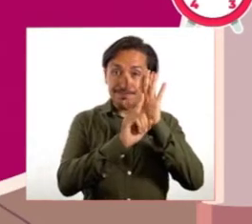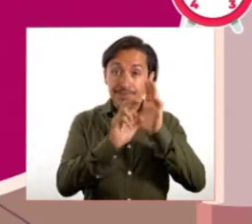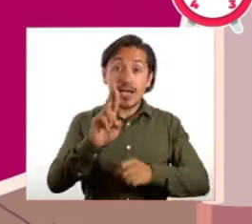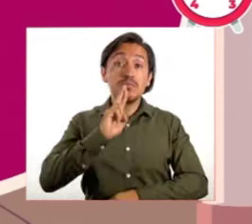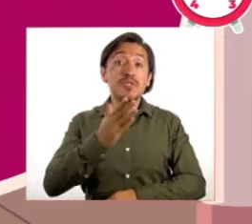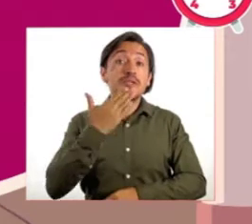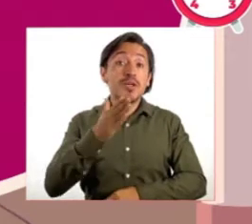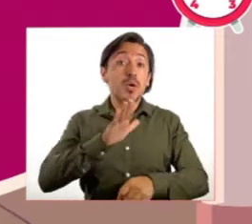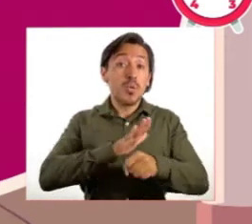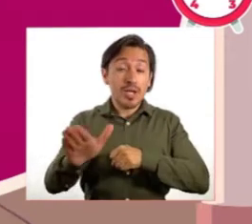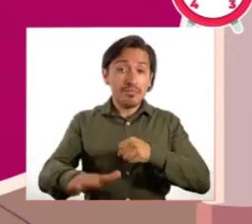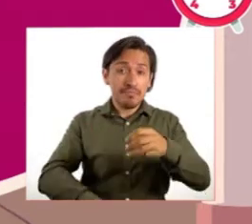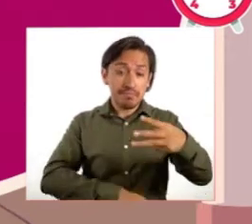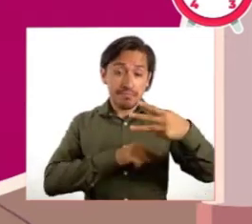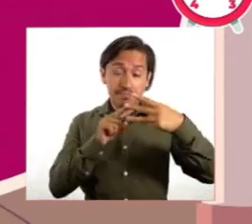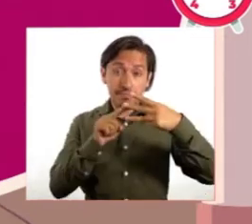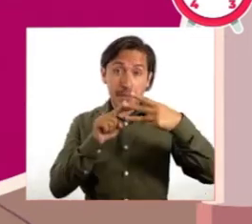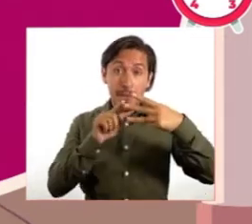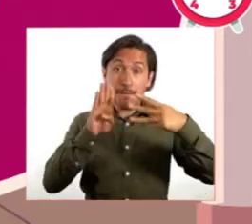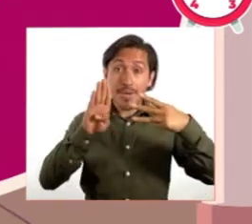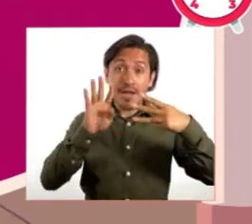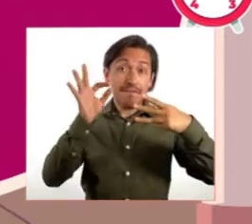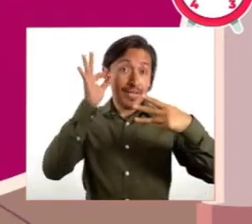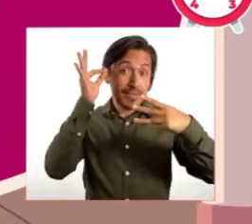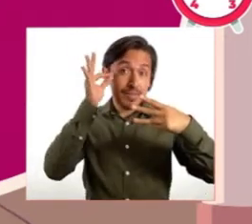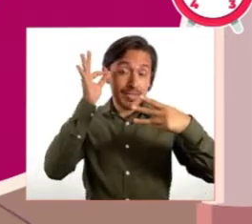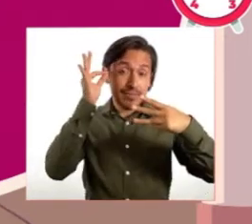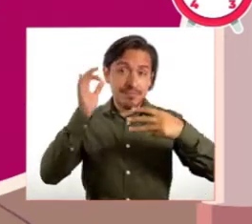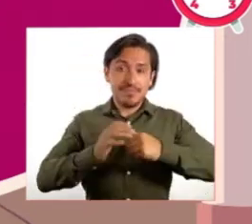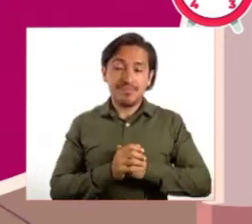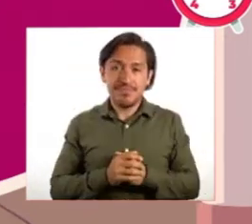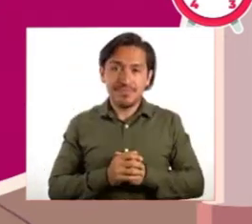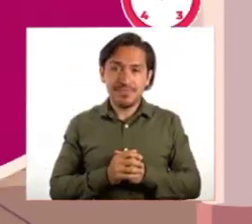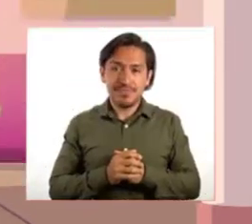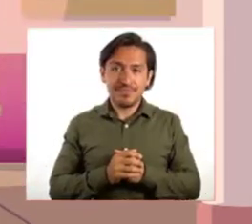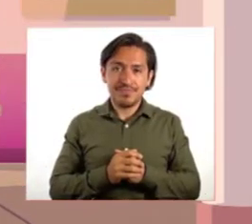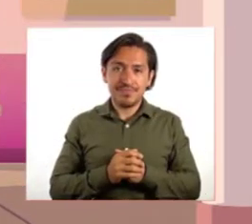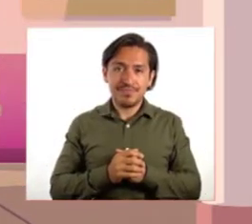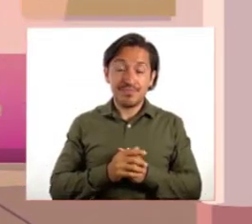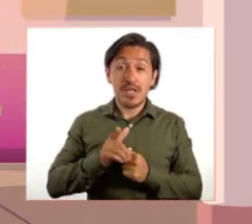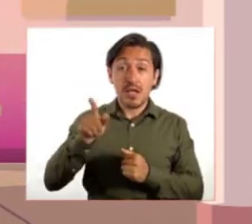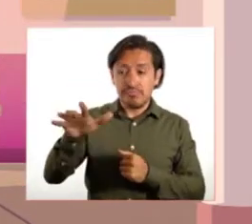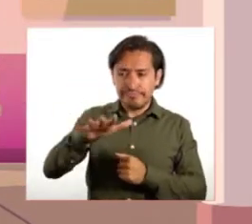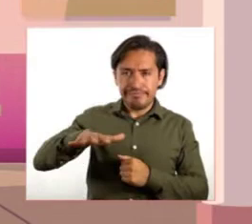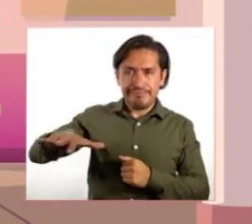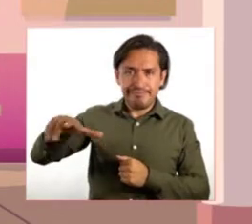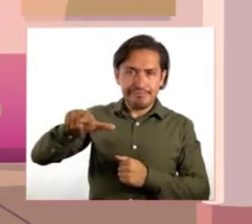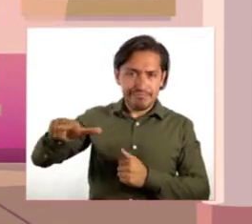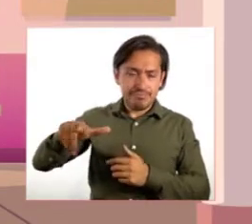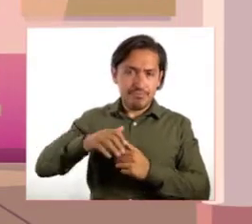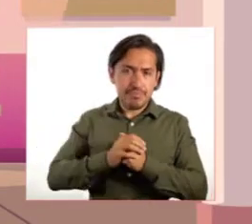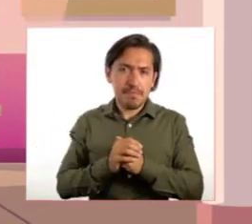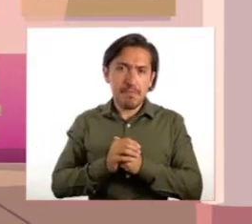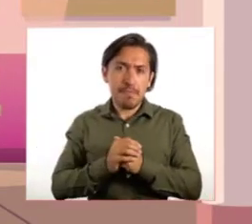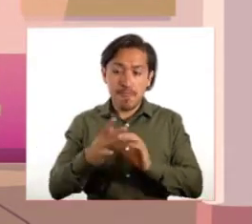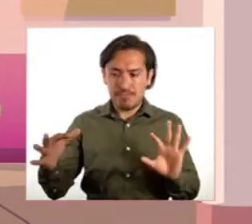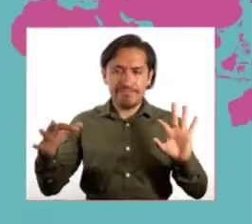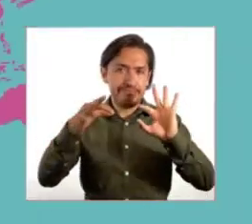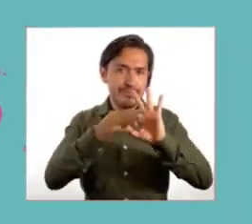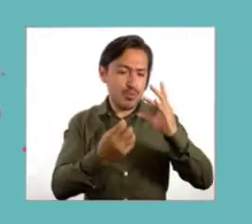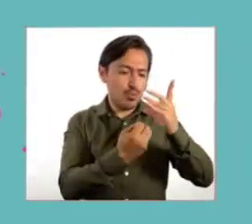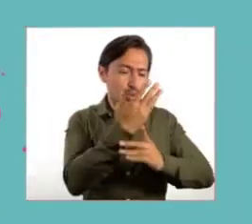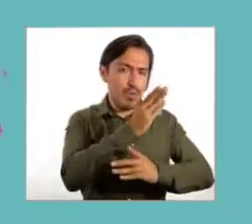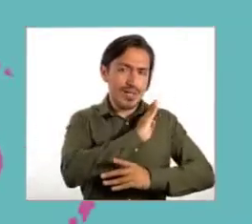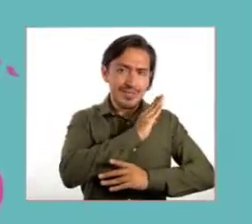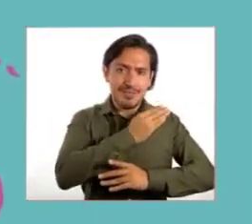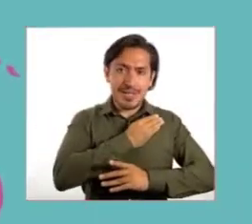La respuesta correcta es B. Filipinas. La Capitanía General de las Filipinas dependió de la Nueva